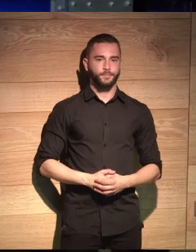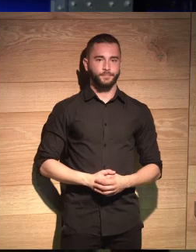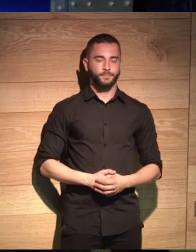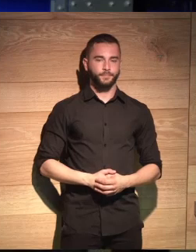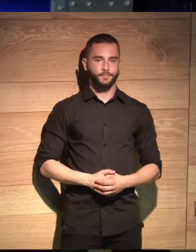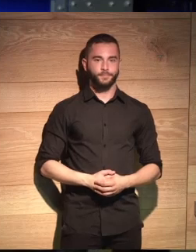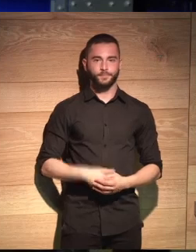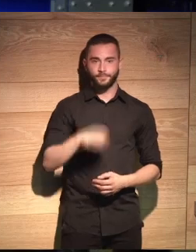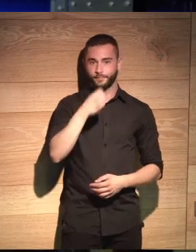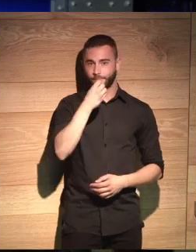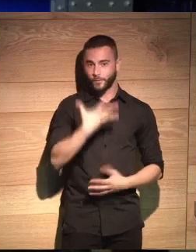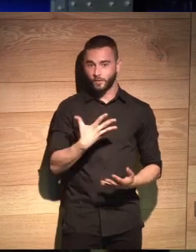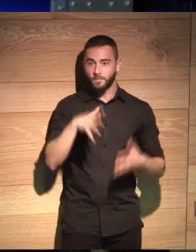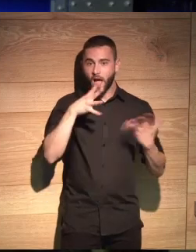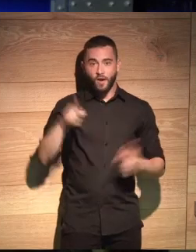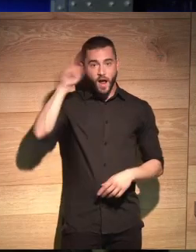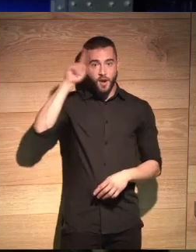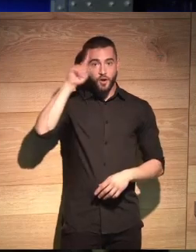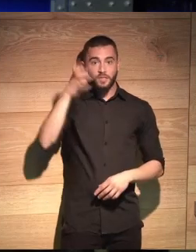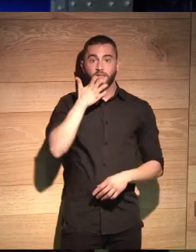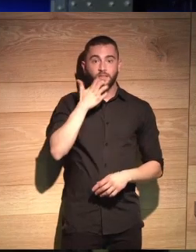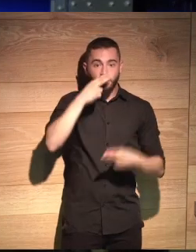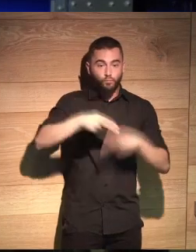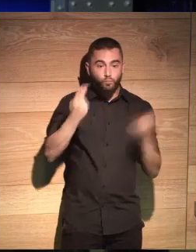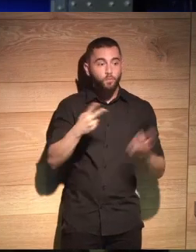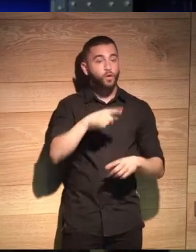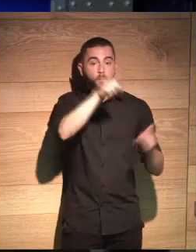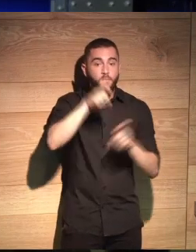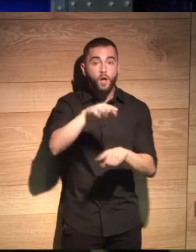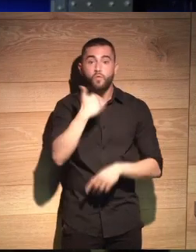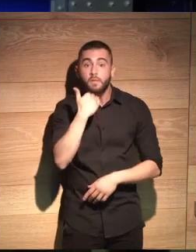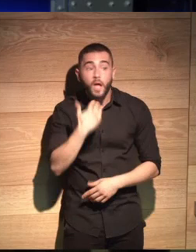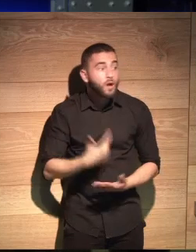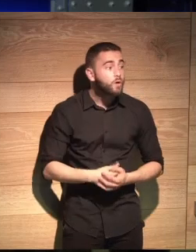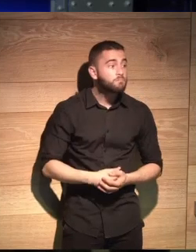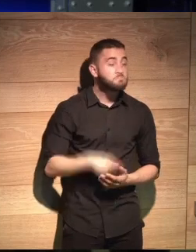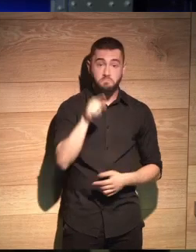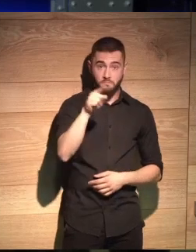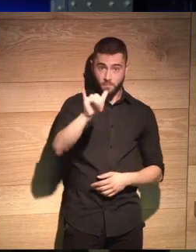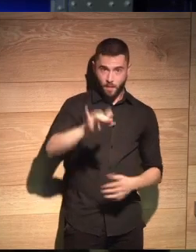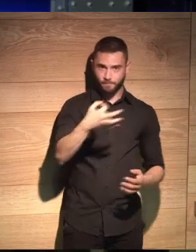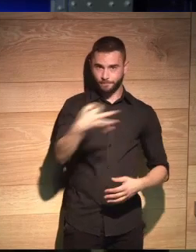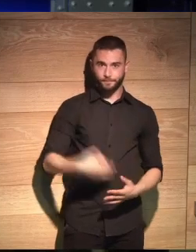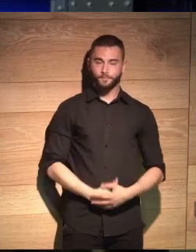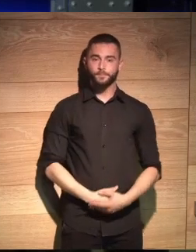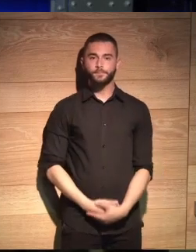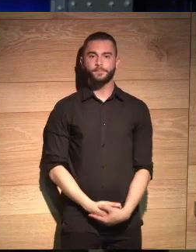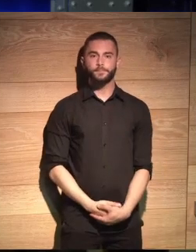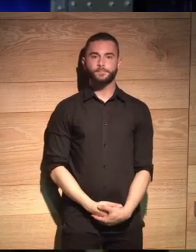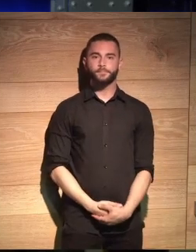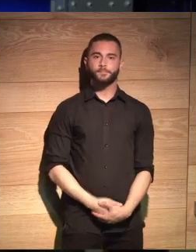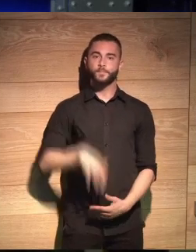Bueno, pues ahora no sé si hay alguna pregunta entre el público. ¿Por allí? Sí, aquí.